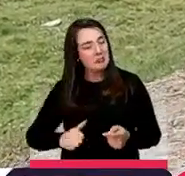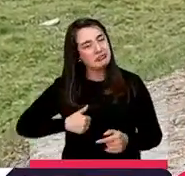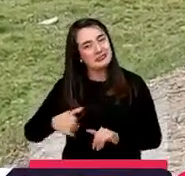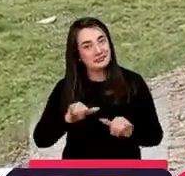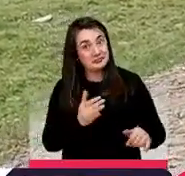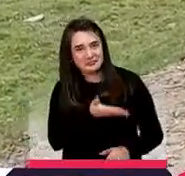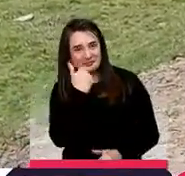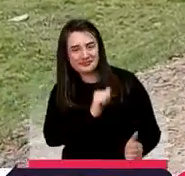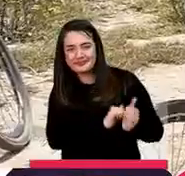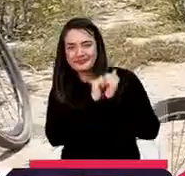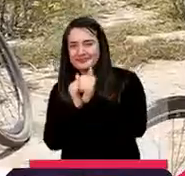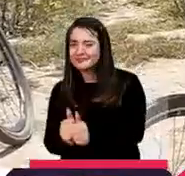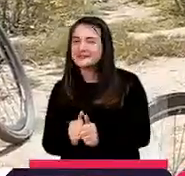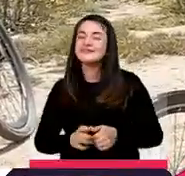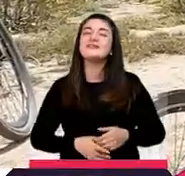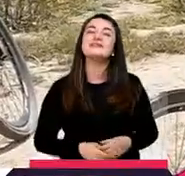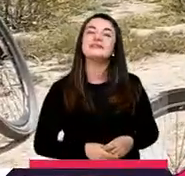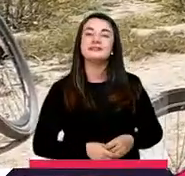acompáñenme en este trayecto.